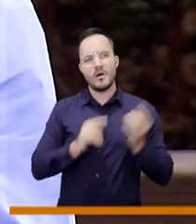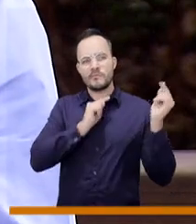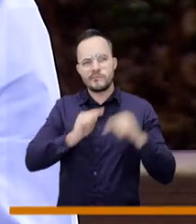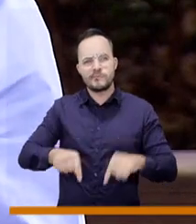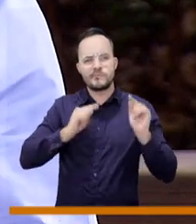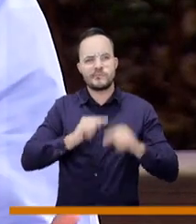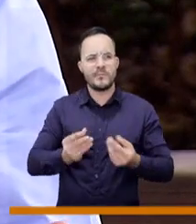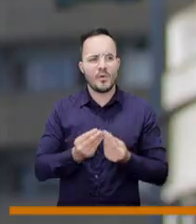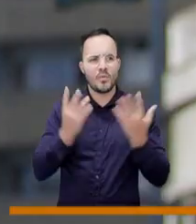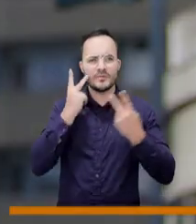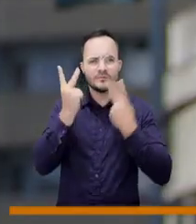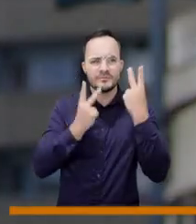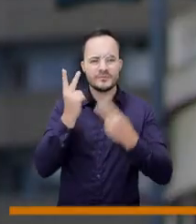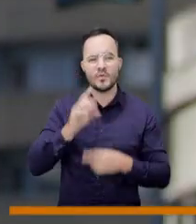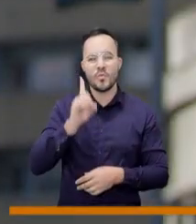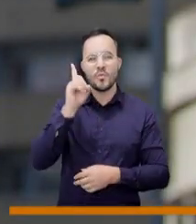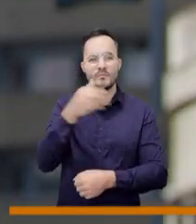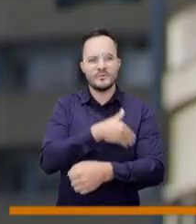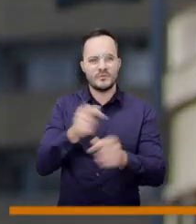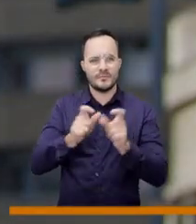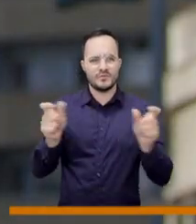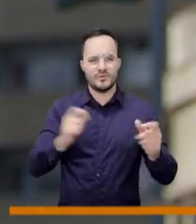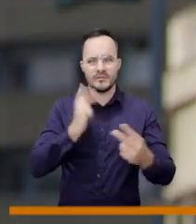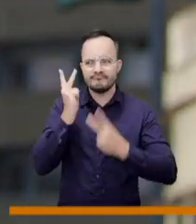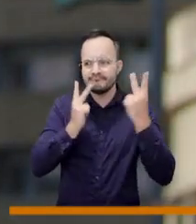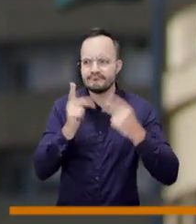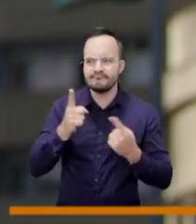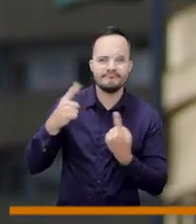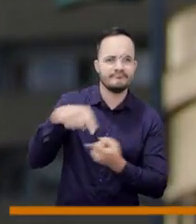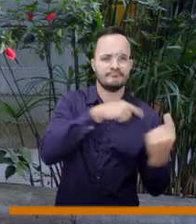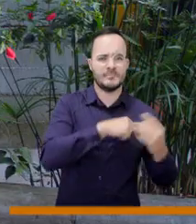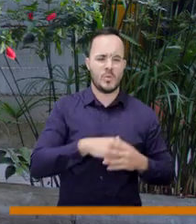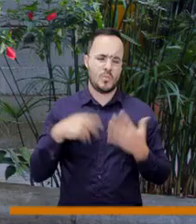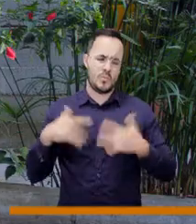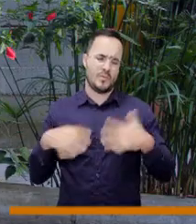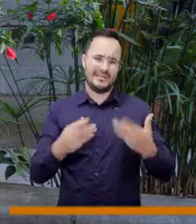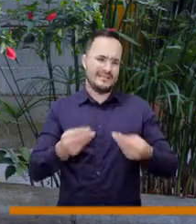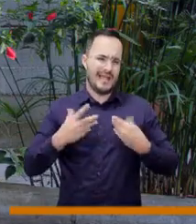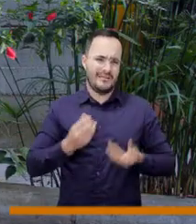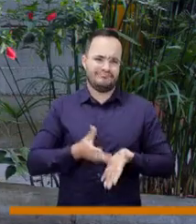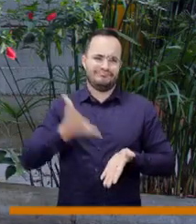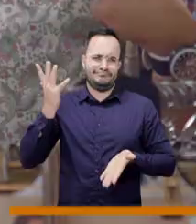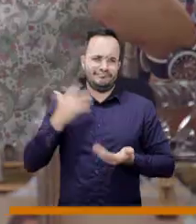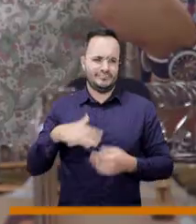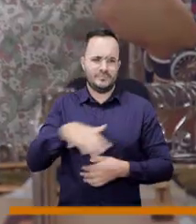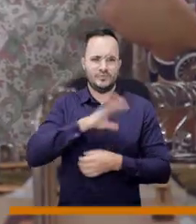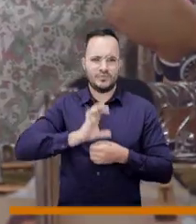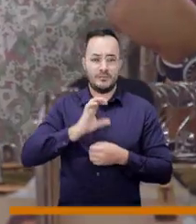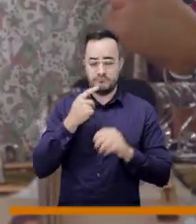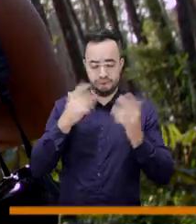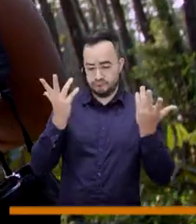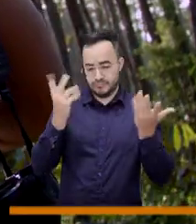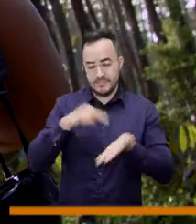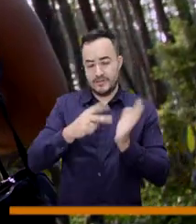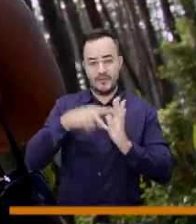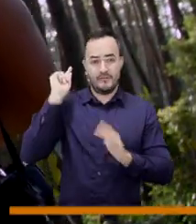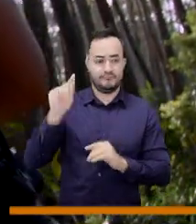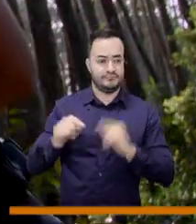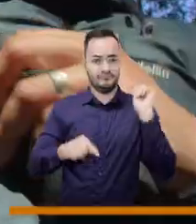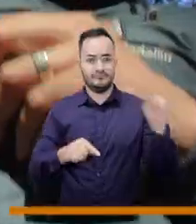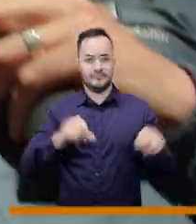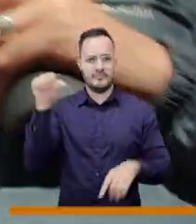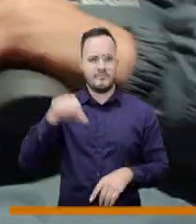recibimos visitantes por cerca de 1.400.000 visitantes. ¿Esto qué genera? Riqueza para la ciudad. Por eso el turismo no lo